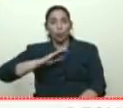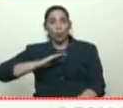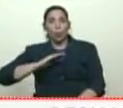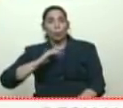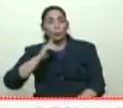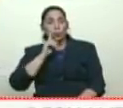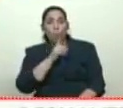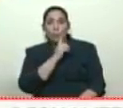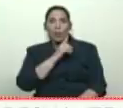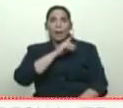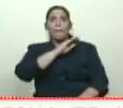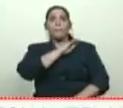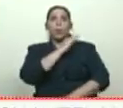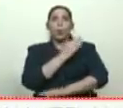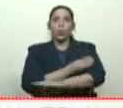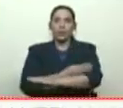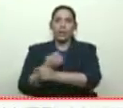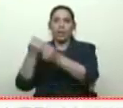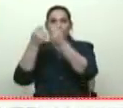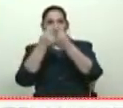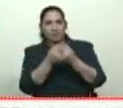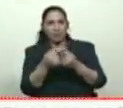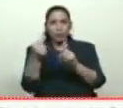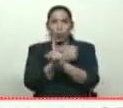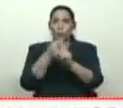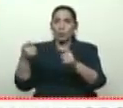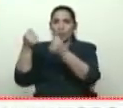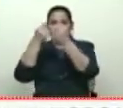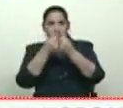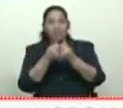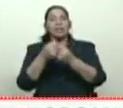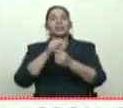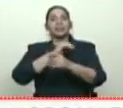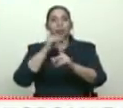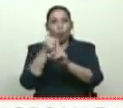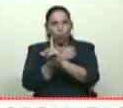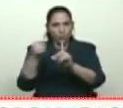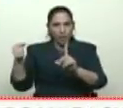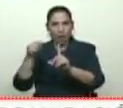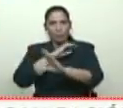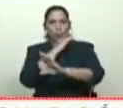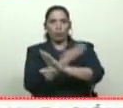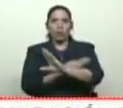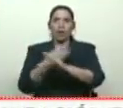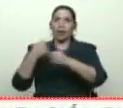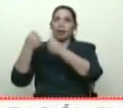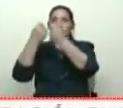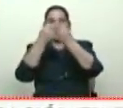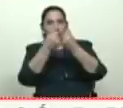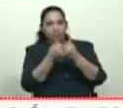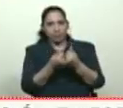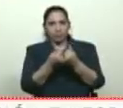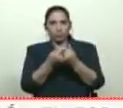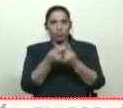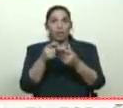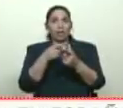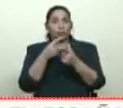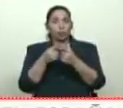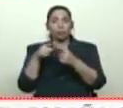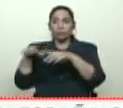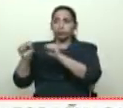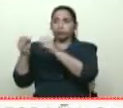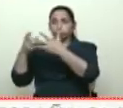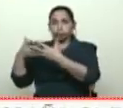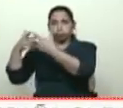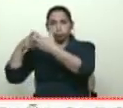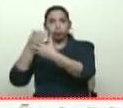adquisitivo. Cuando se golpea la moneda, se golpea el poder adquisitivo. Se golpea el poder adquisitivo. Y para eso el imperialismo tiene un gran